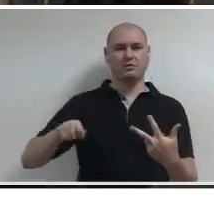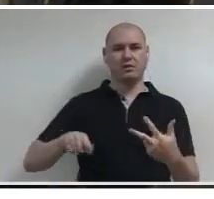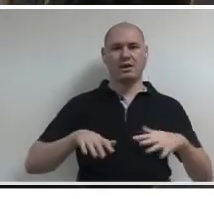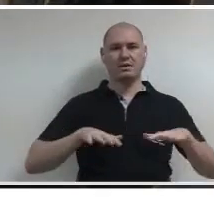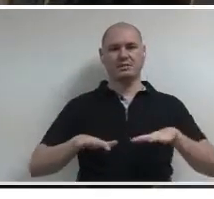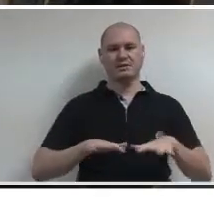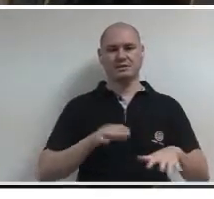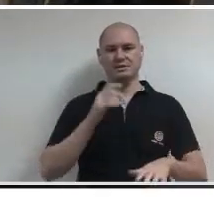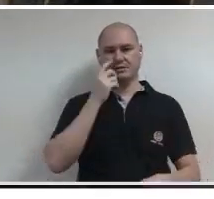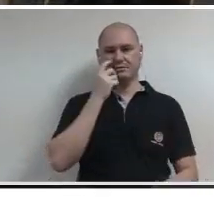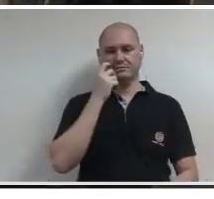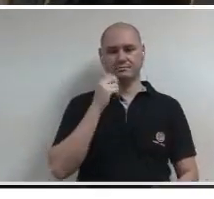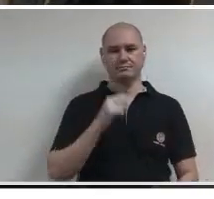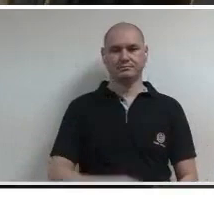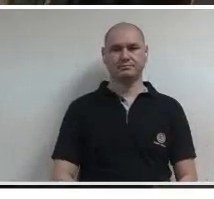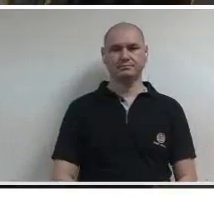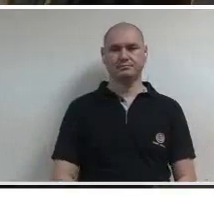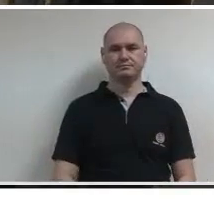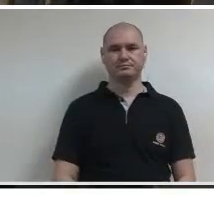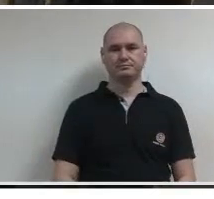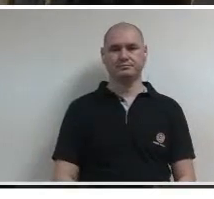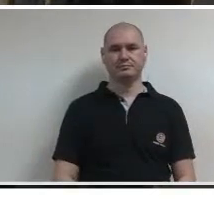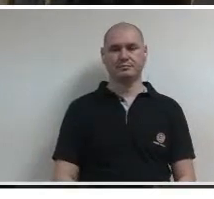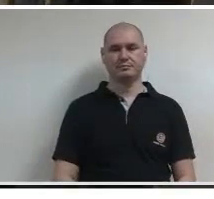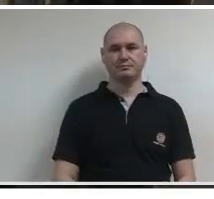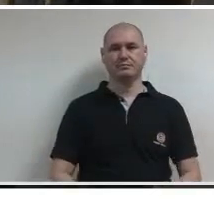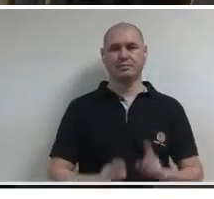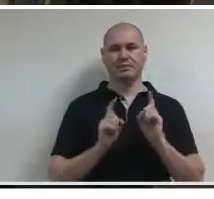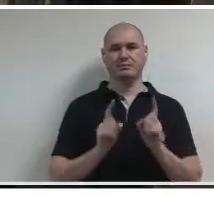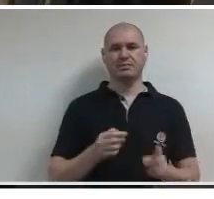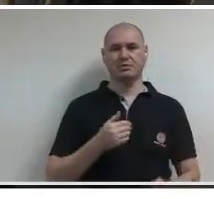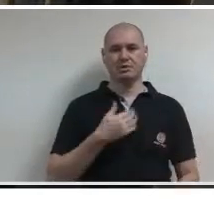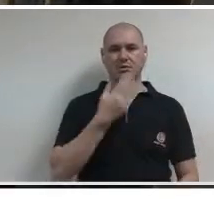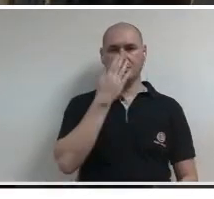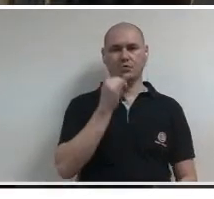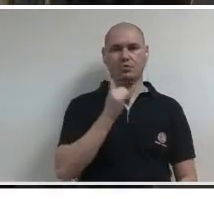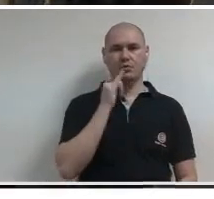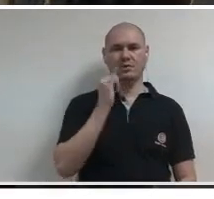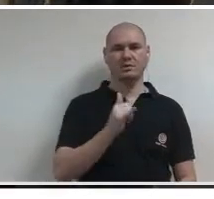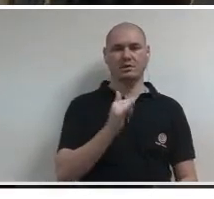Ha estado en juzgado, tribunal, ñan de Poder Judicial, ¿puedo imaginar?